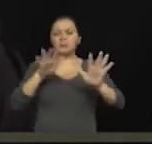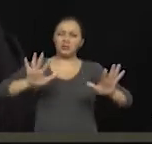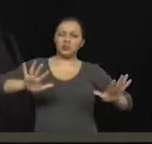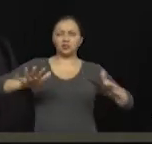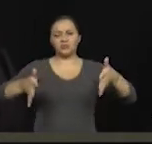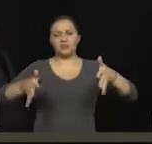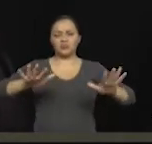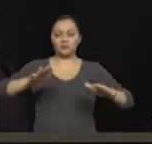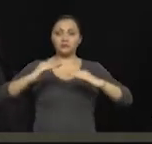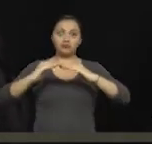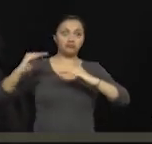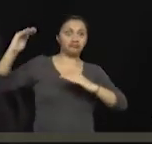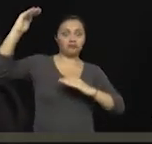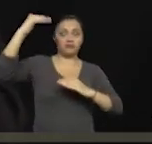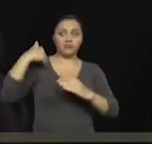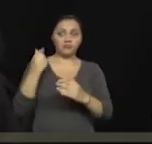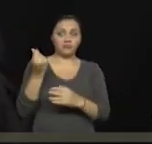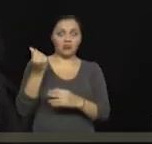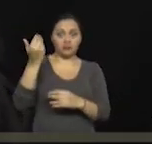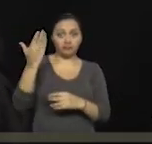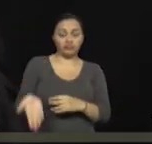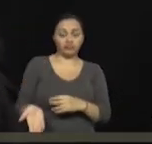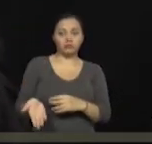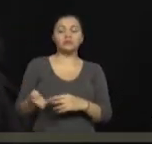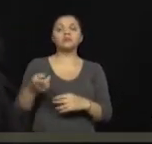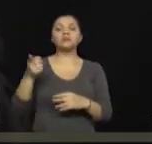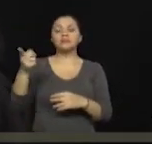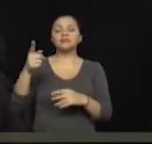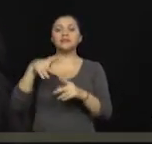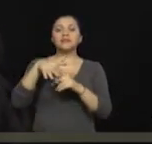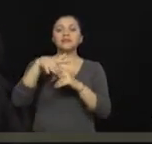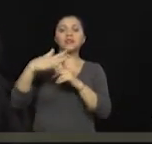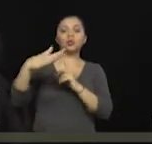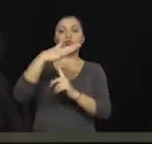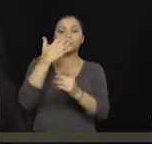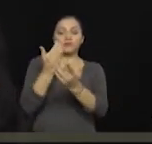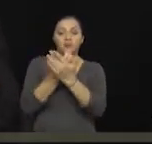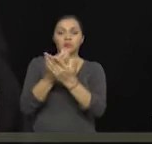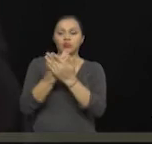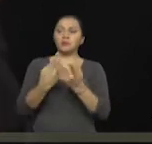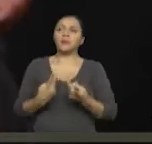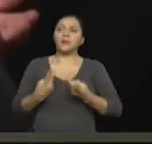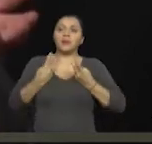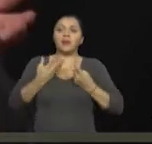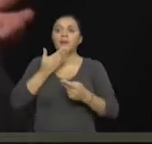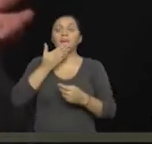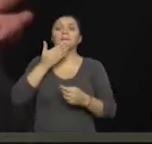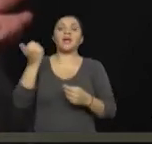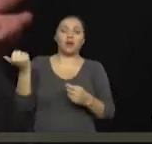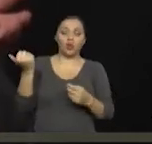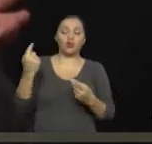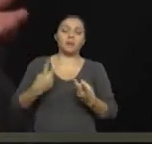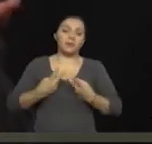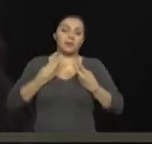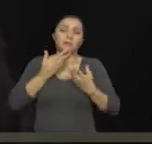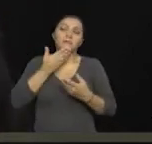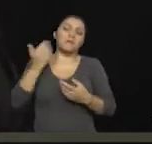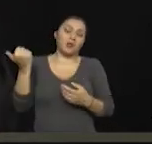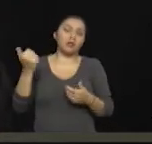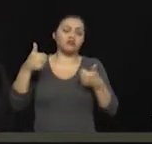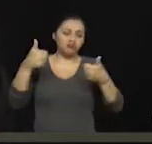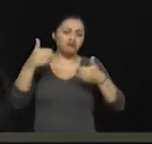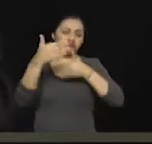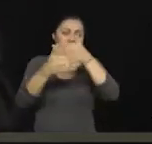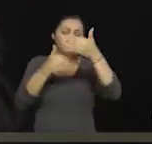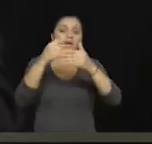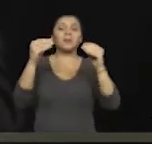alta y clase alta, en su condición económica le permite una mejor vida activa dentro de la sociedad. Si